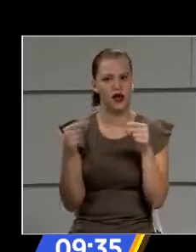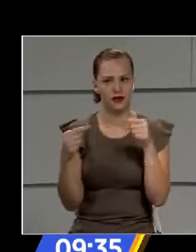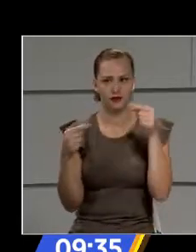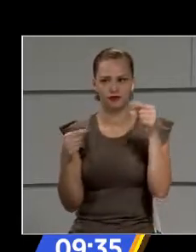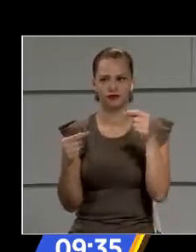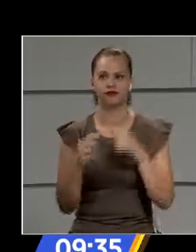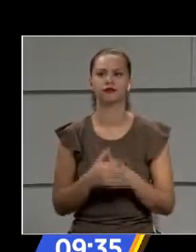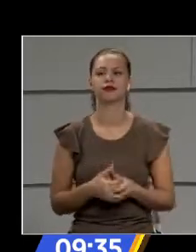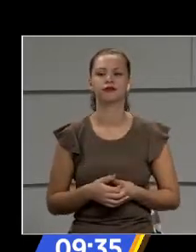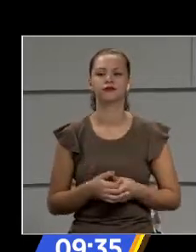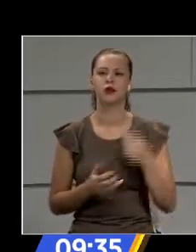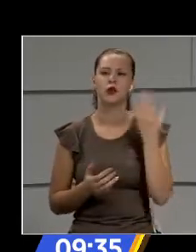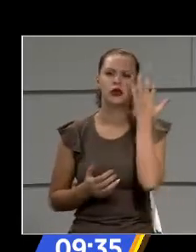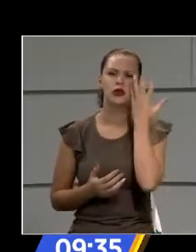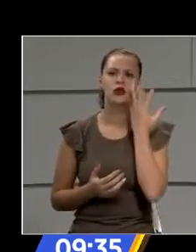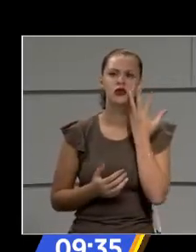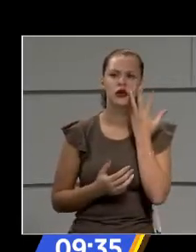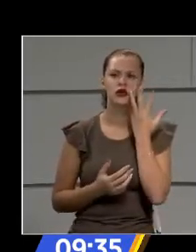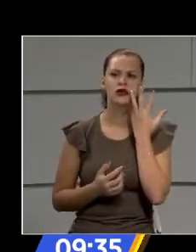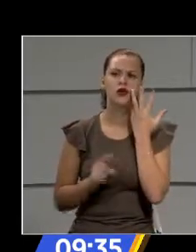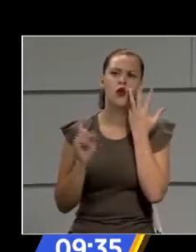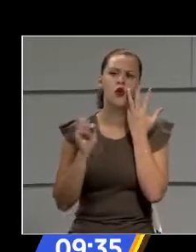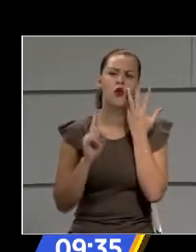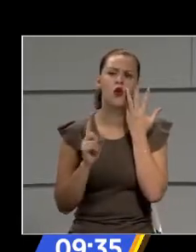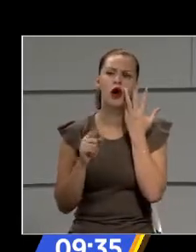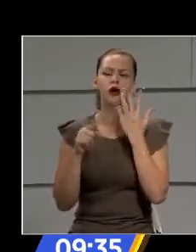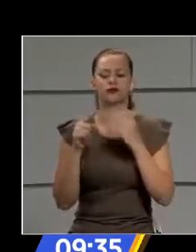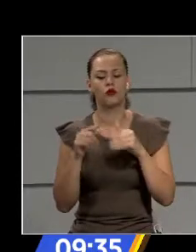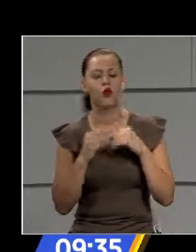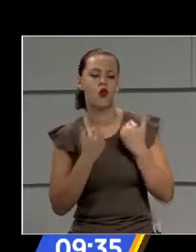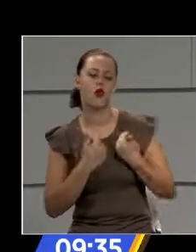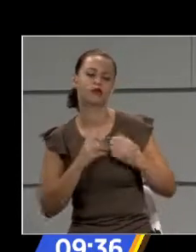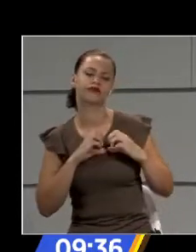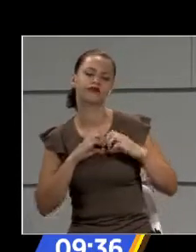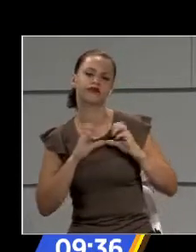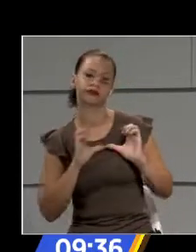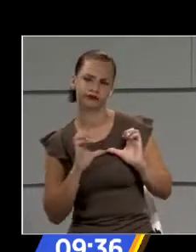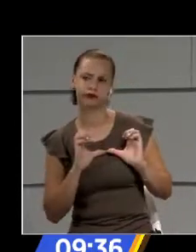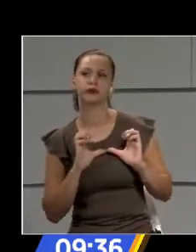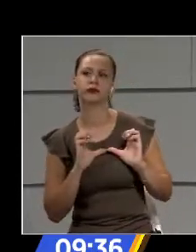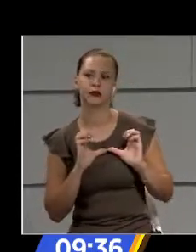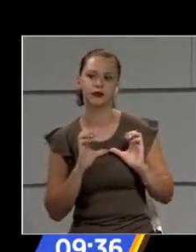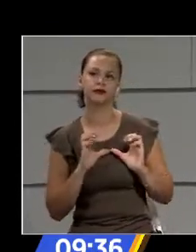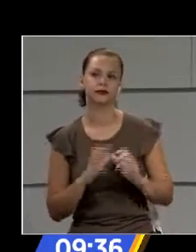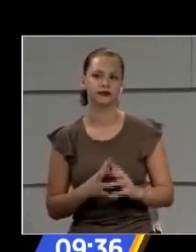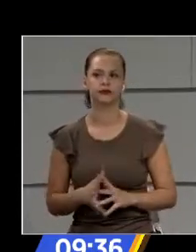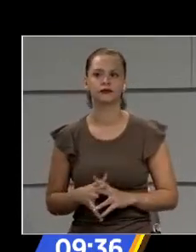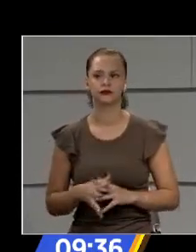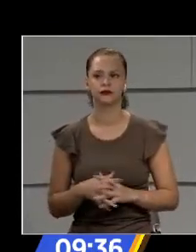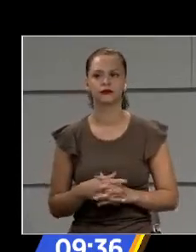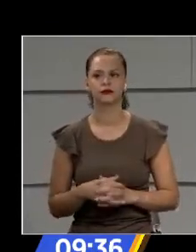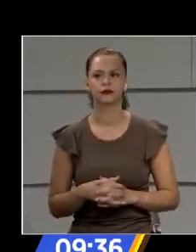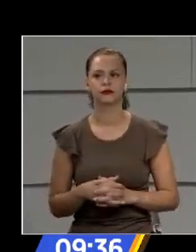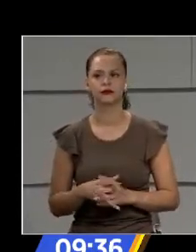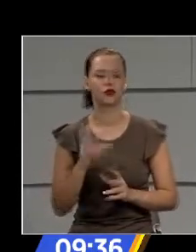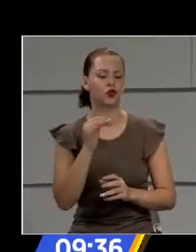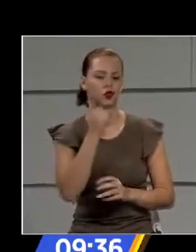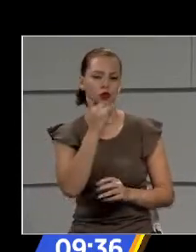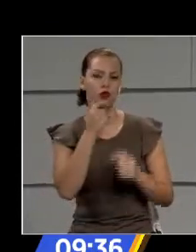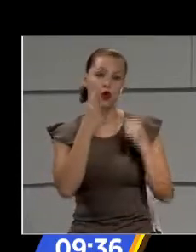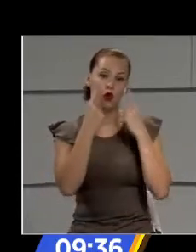peleando. Triste, ¿qué lo puede poner triste? Cuando nos rompen el corazón, ¿será? Sí. A ver, ¿sí es ese? A ver. No,